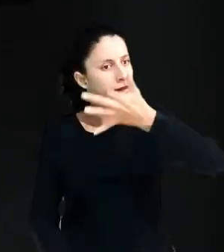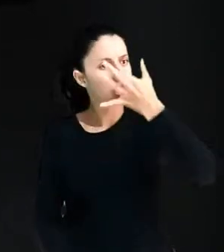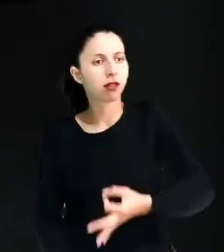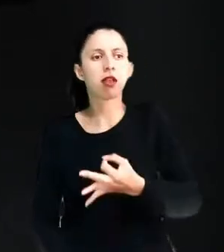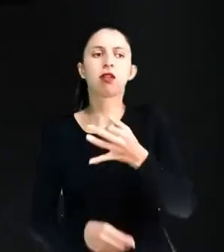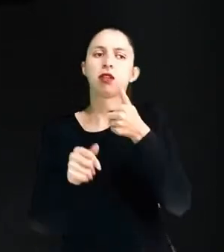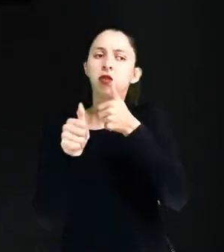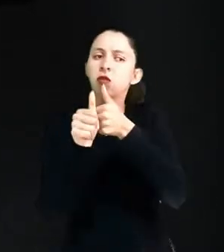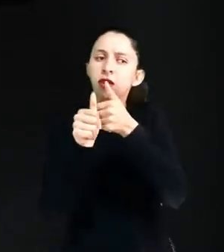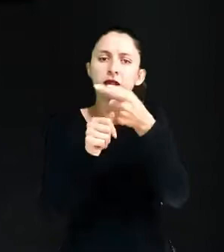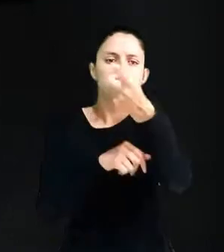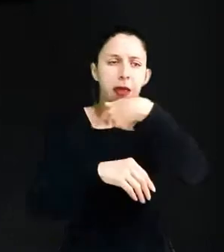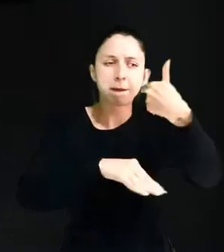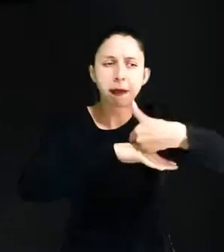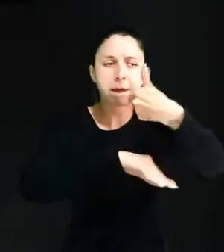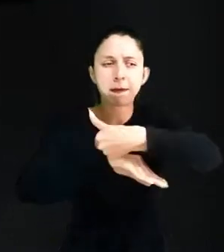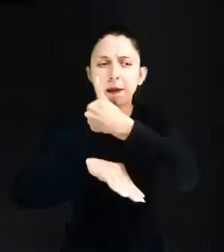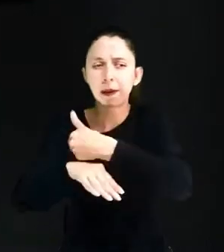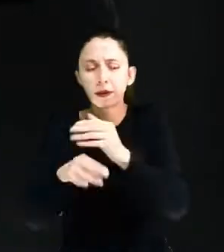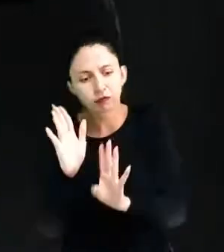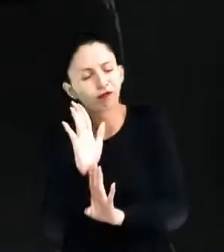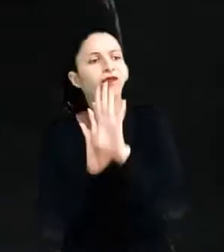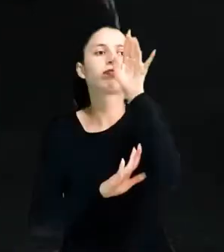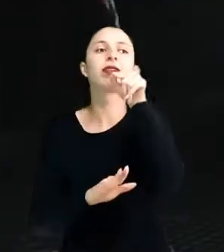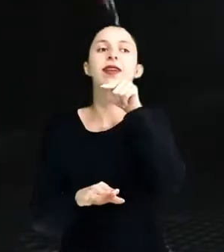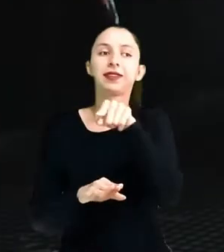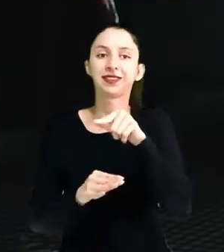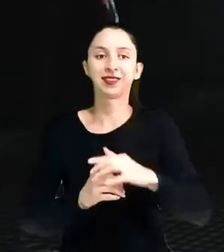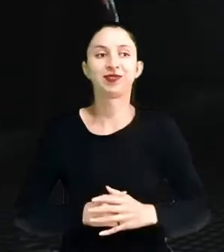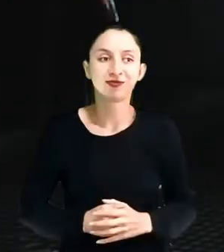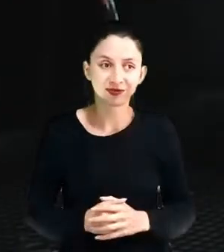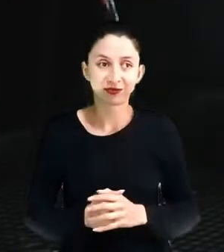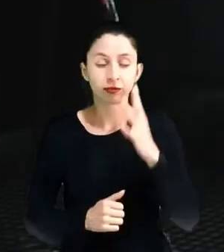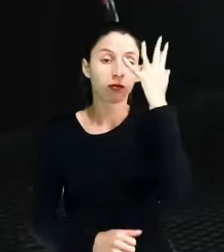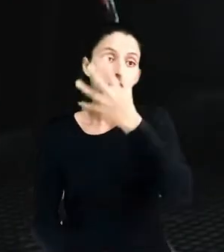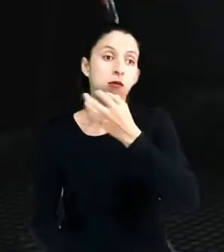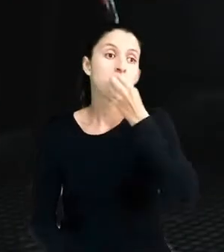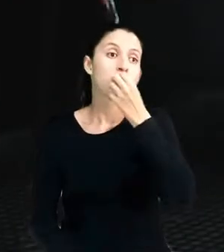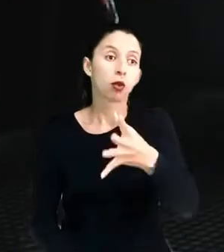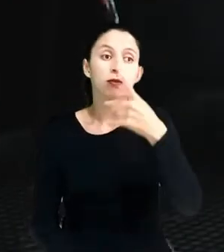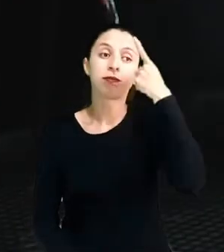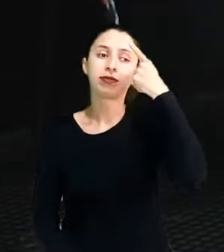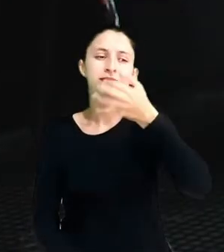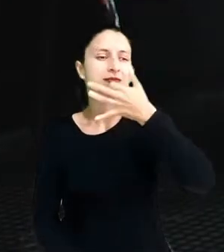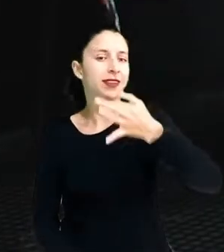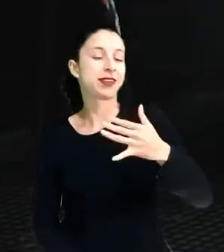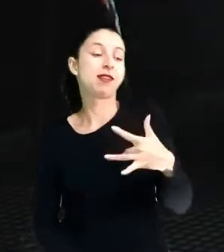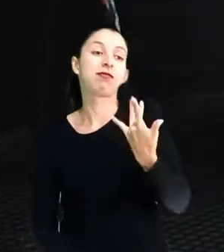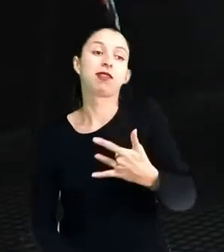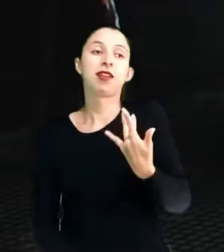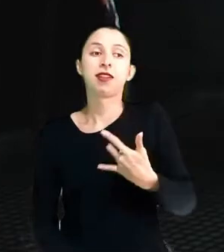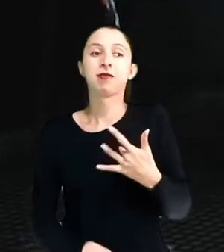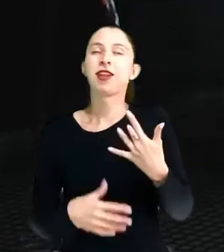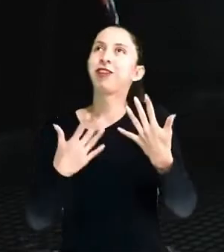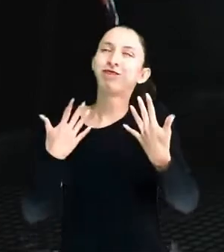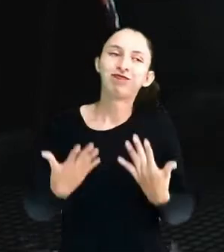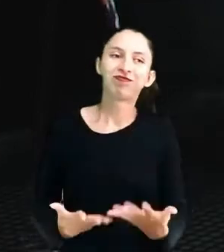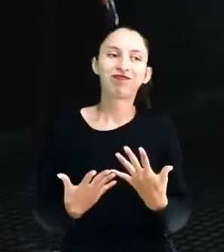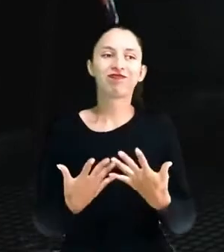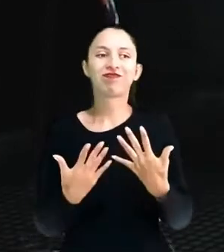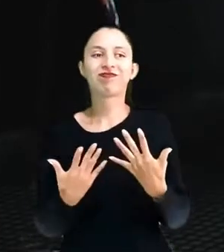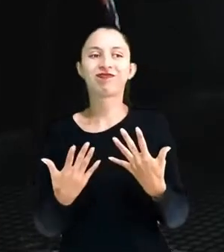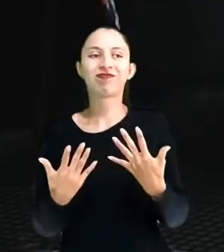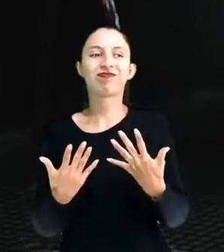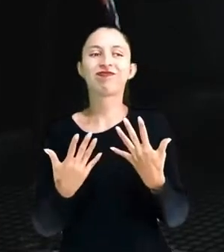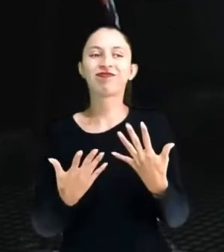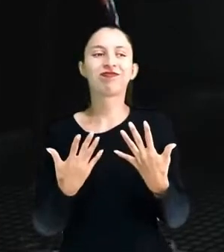que ha sido parte de esa formación integral, que es muy bonita. Y entonces yo pienso que el sentimiento es el sentimiento